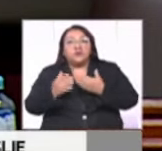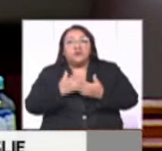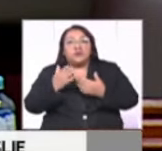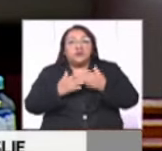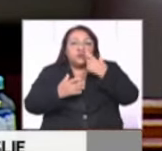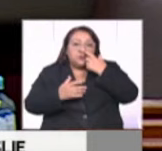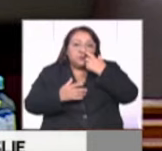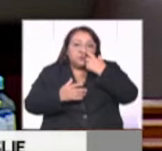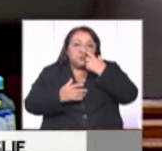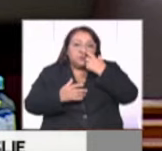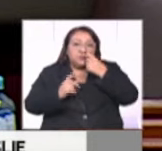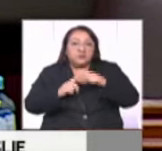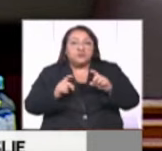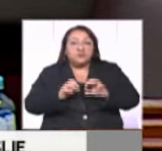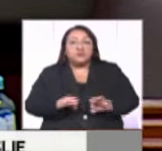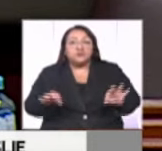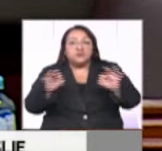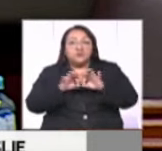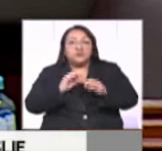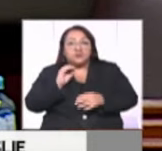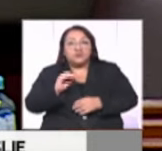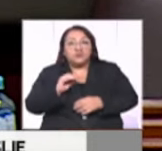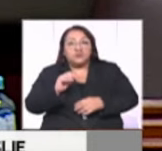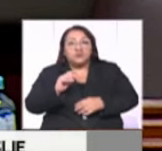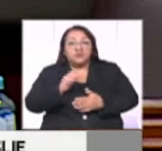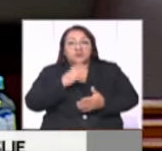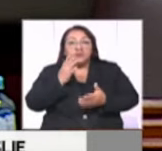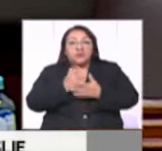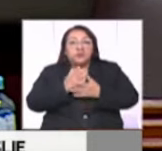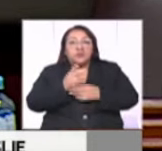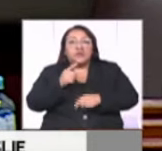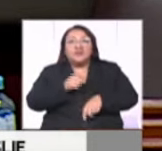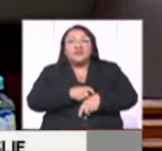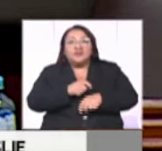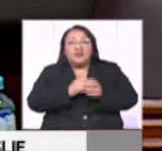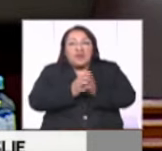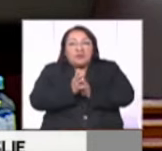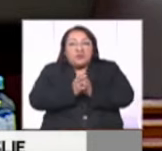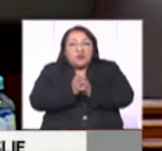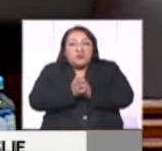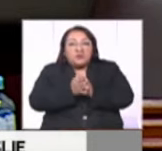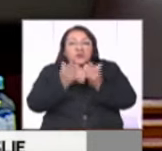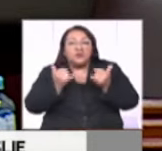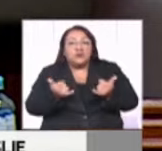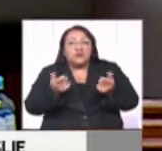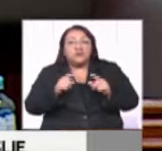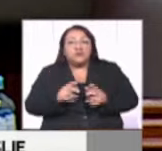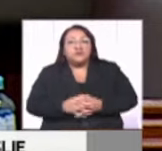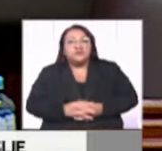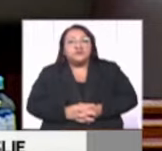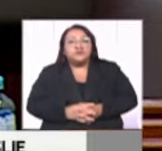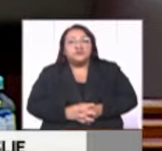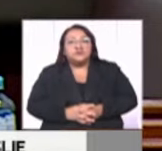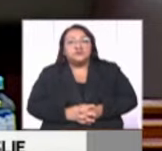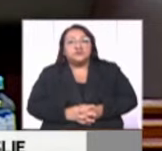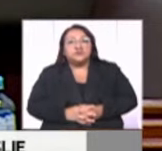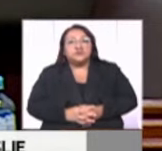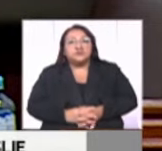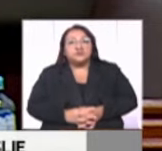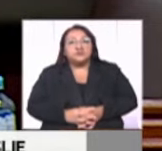recalcar justamente que las crisis son oportunidades. Hoy día cuando felizmente se